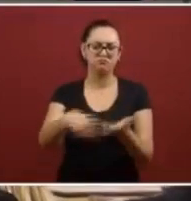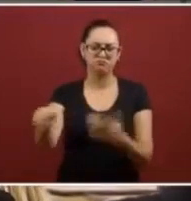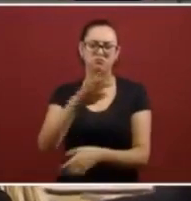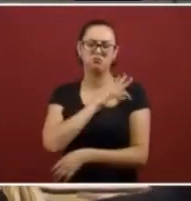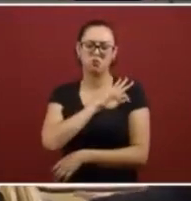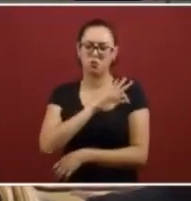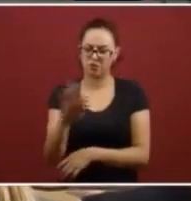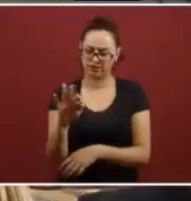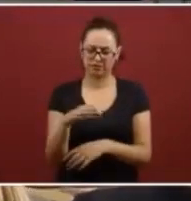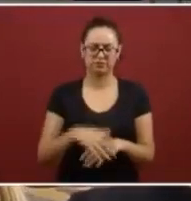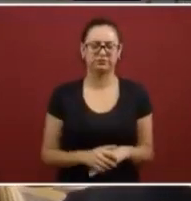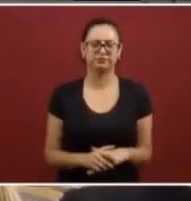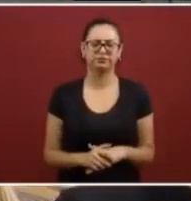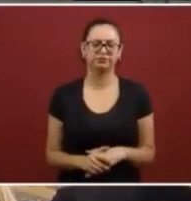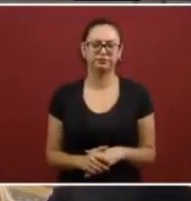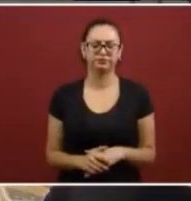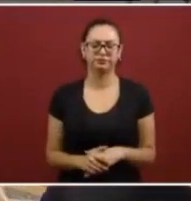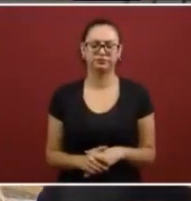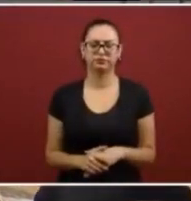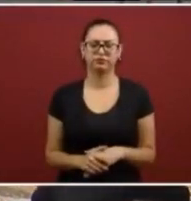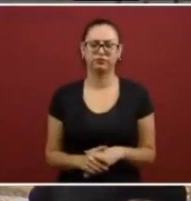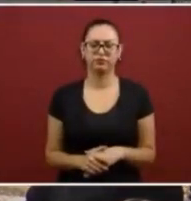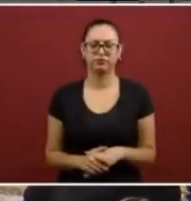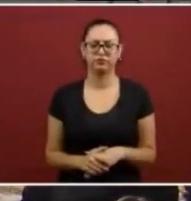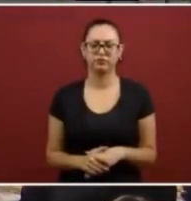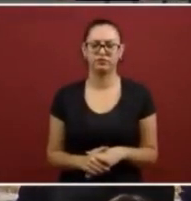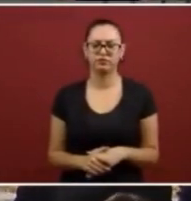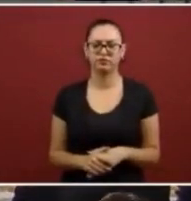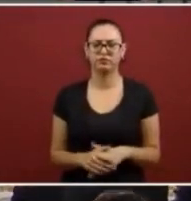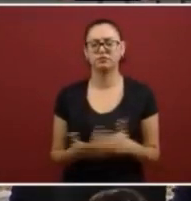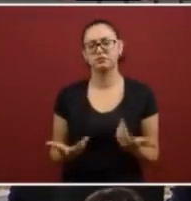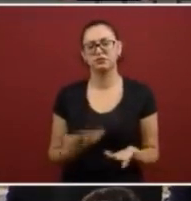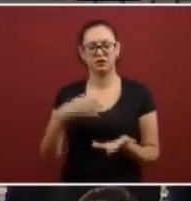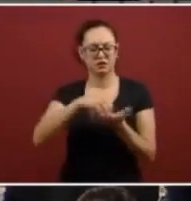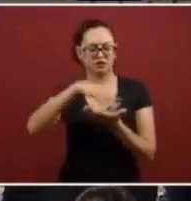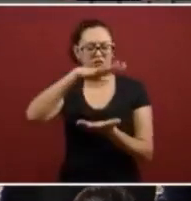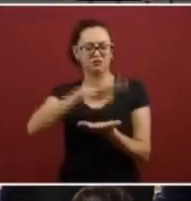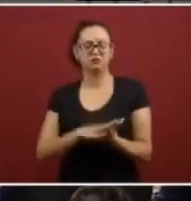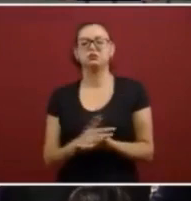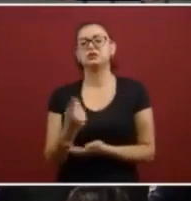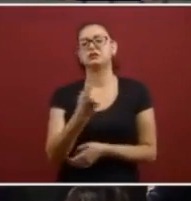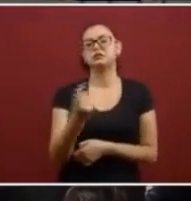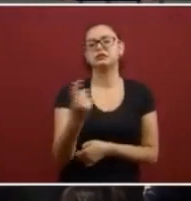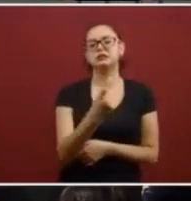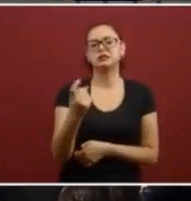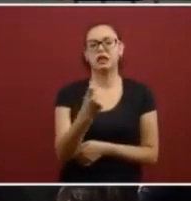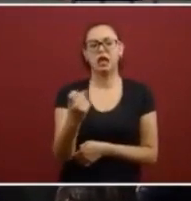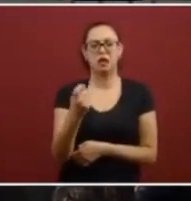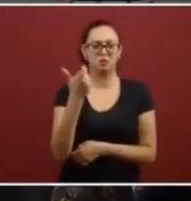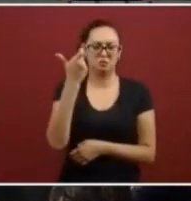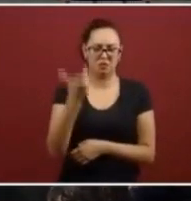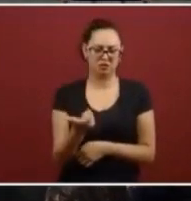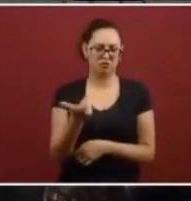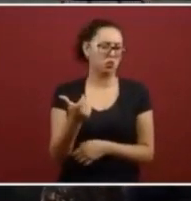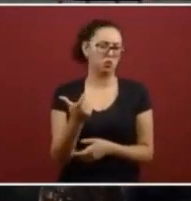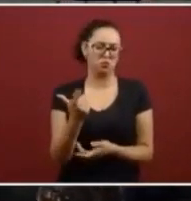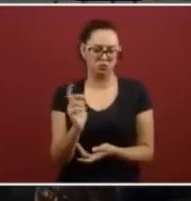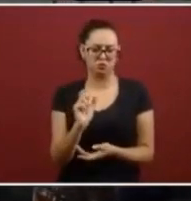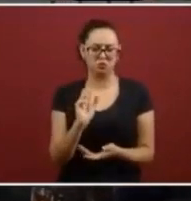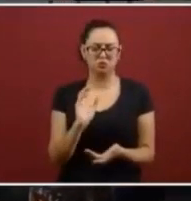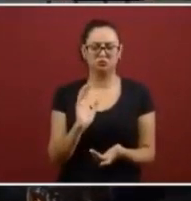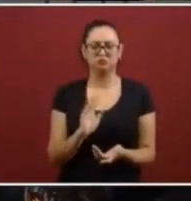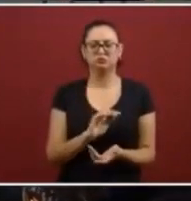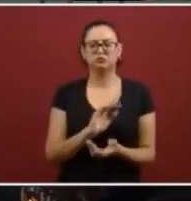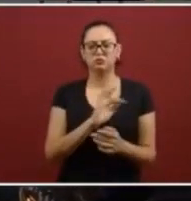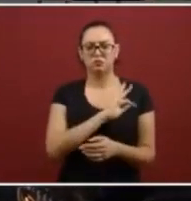points to Después de que get ustedes in hagan, on the auction. les cuesta 100 pesos las bases de licitación, It's las 100 bases para pesos, participar, disculpen. which is Como